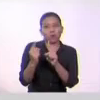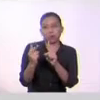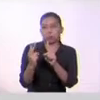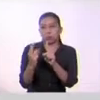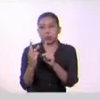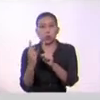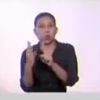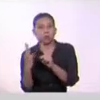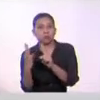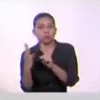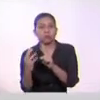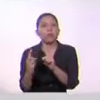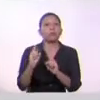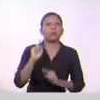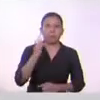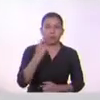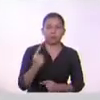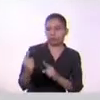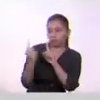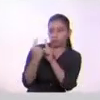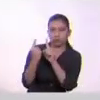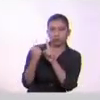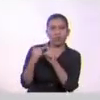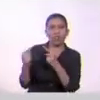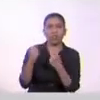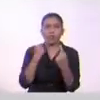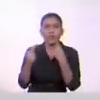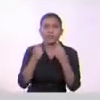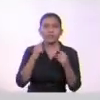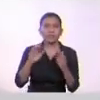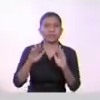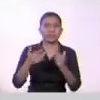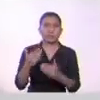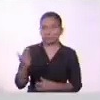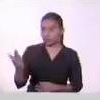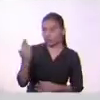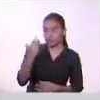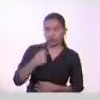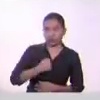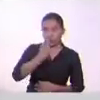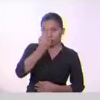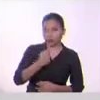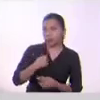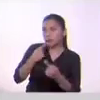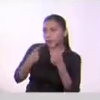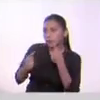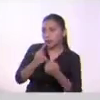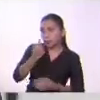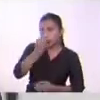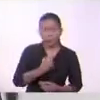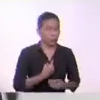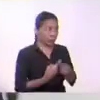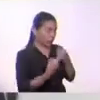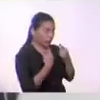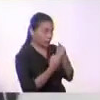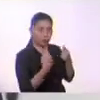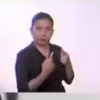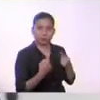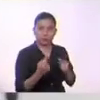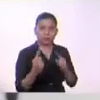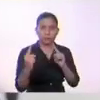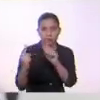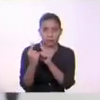entrevista individual se trata únicamente del entrevistador con el entrevistado. En la